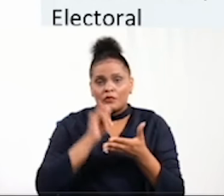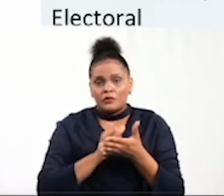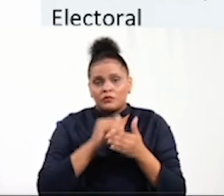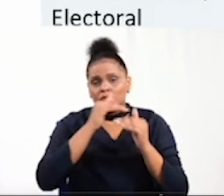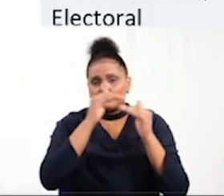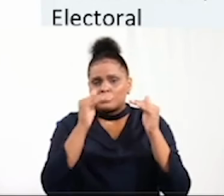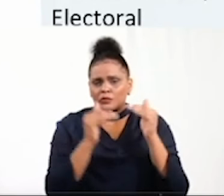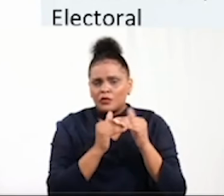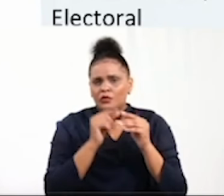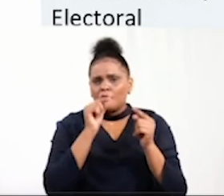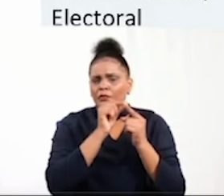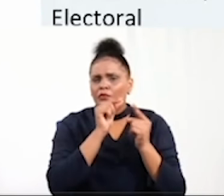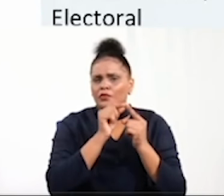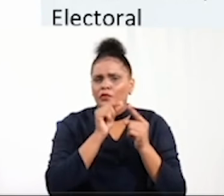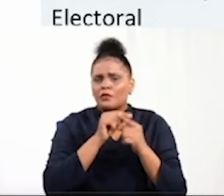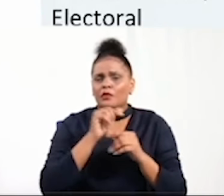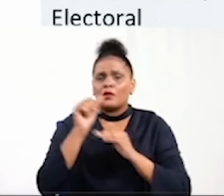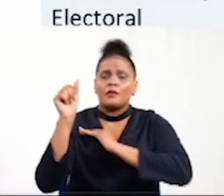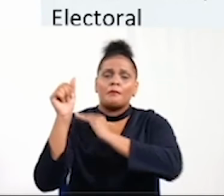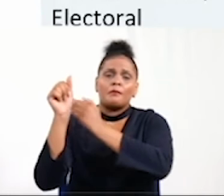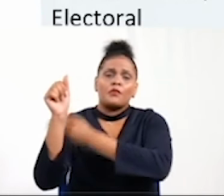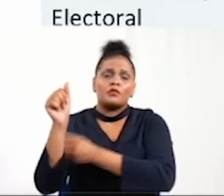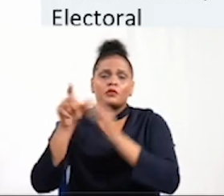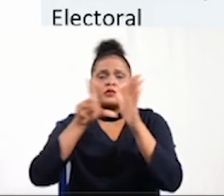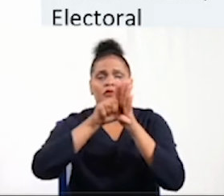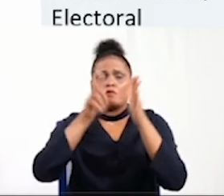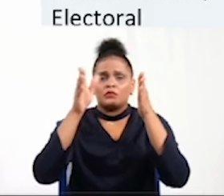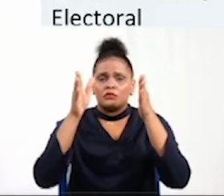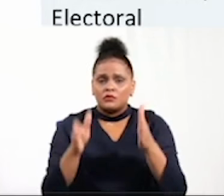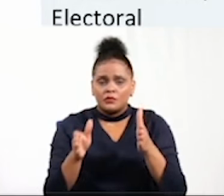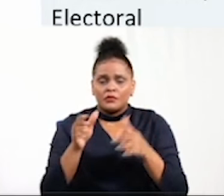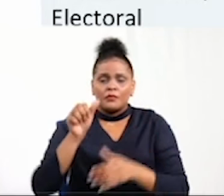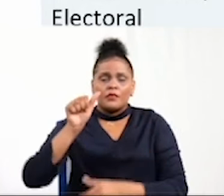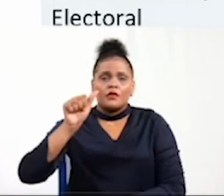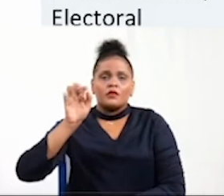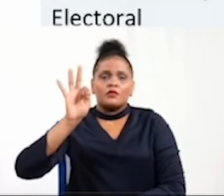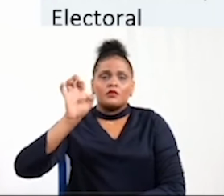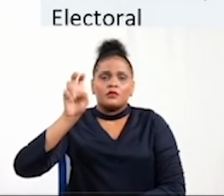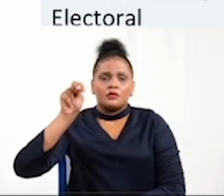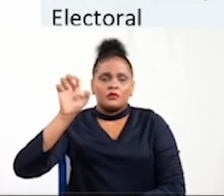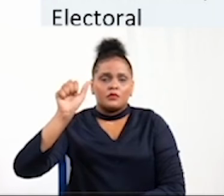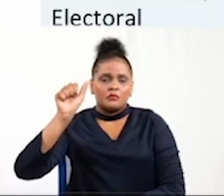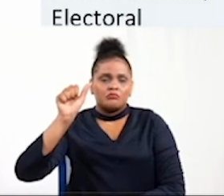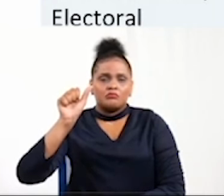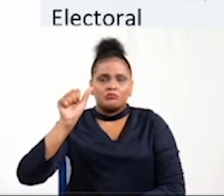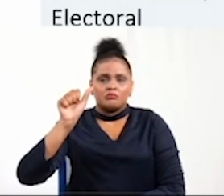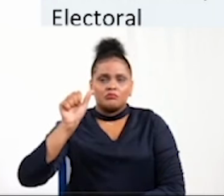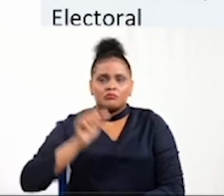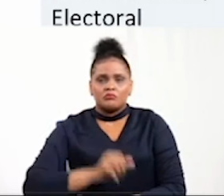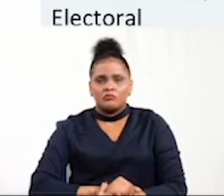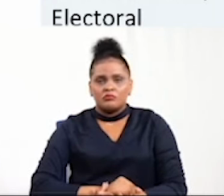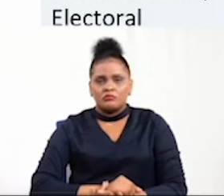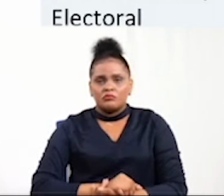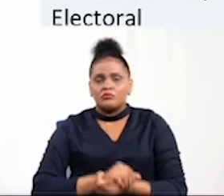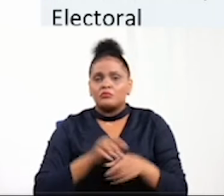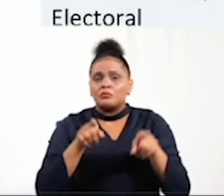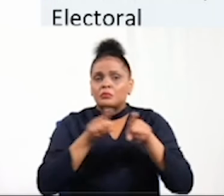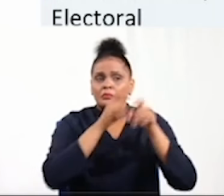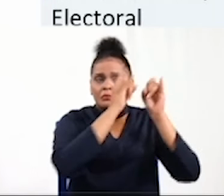puntos en el poder legislativo atenea mide solamente los los